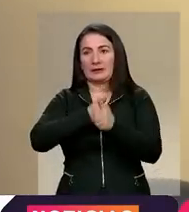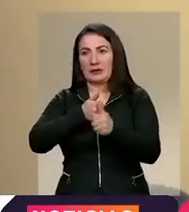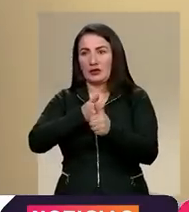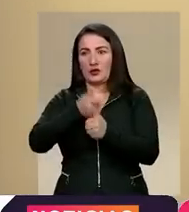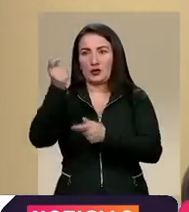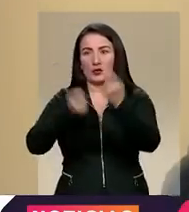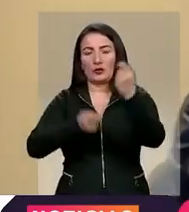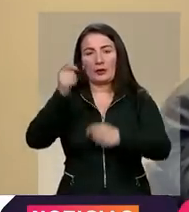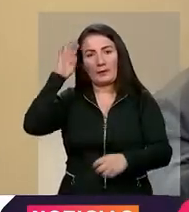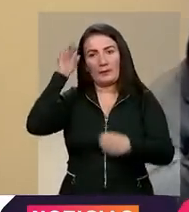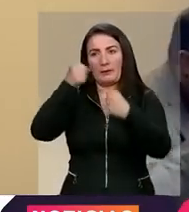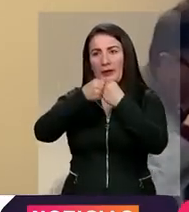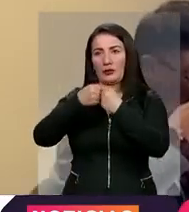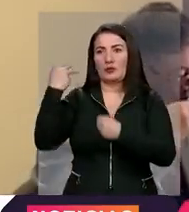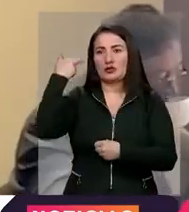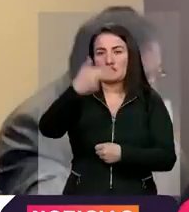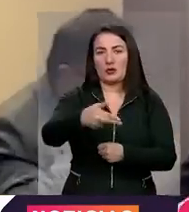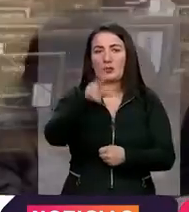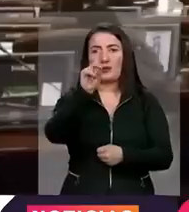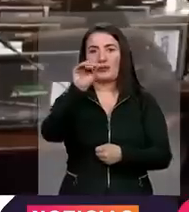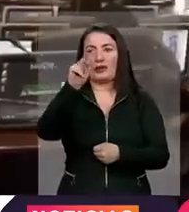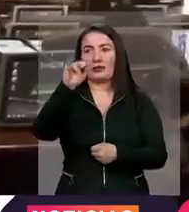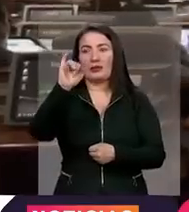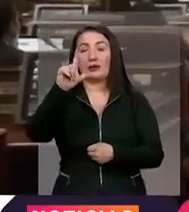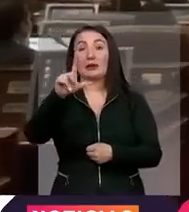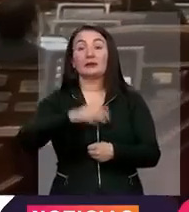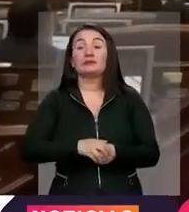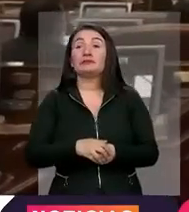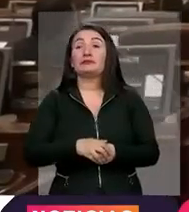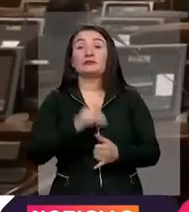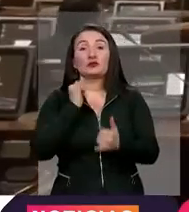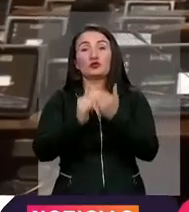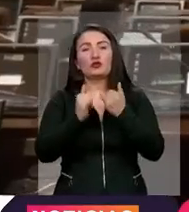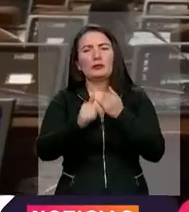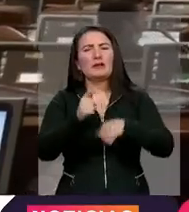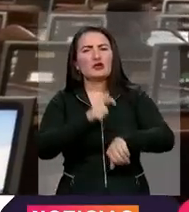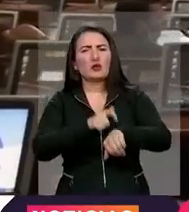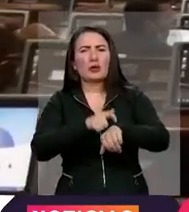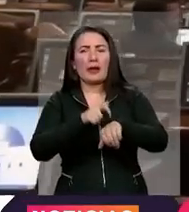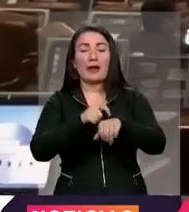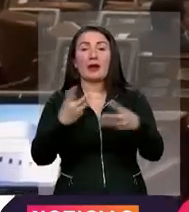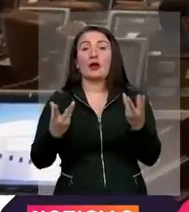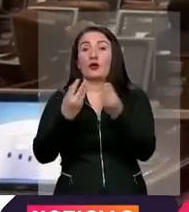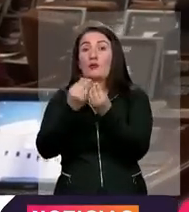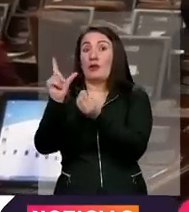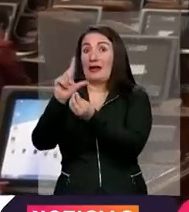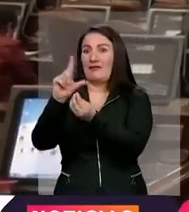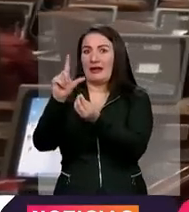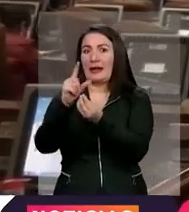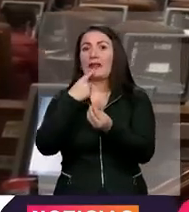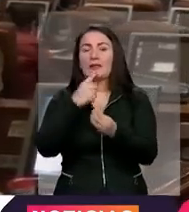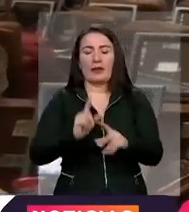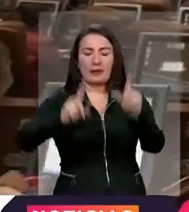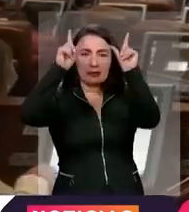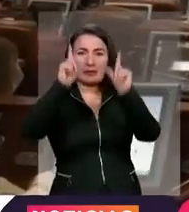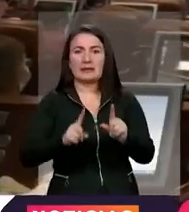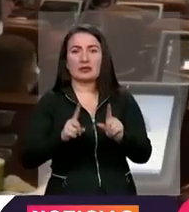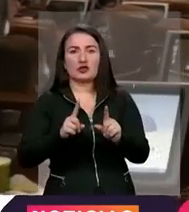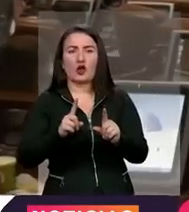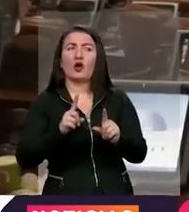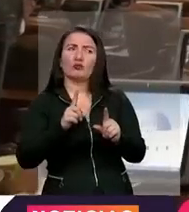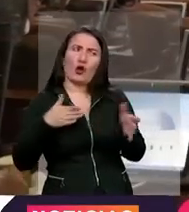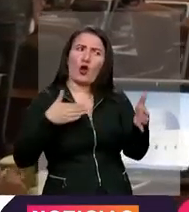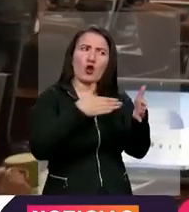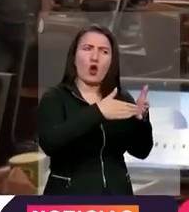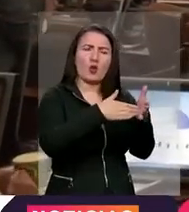del Pacto Histórico Daniel Rojas. Mientras tanto, en las últimas horas el Partido Liberal oficializó su decisión de no hacer oposición